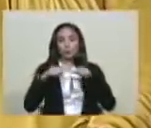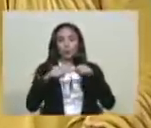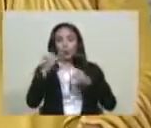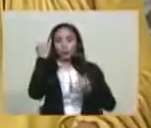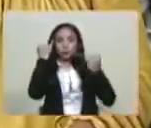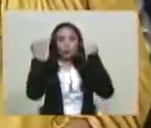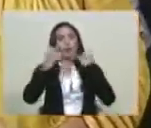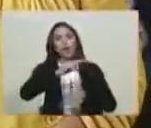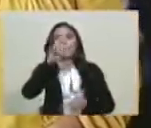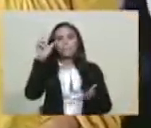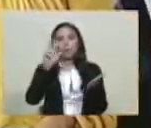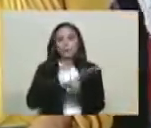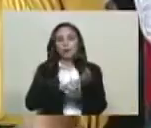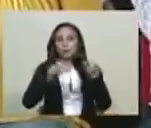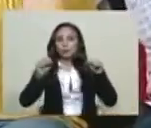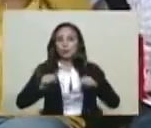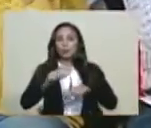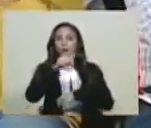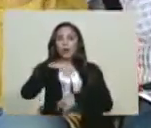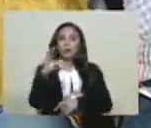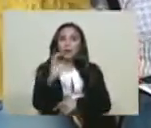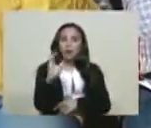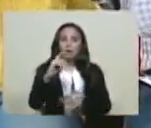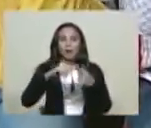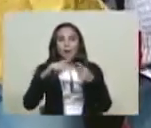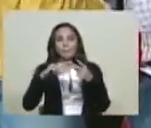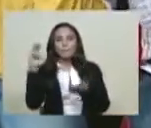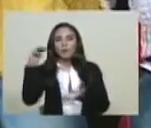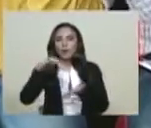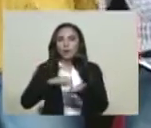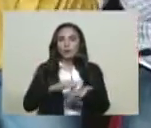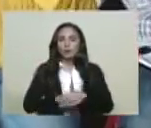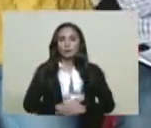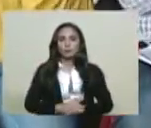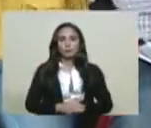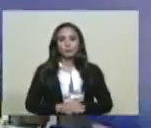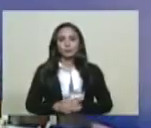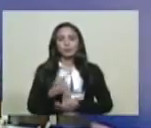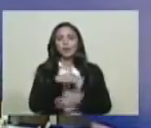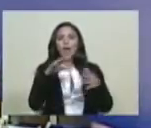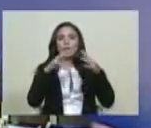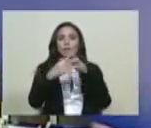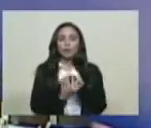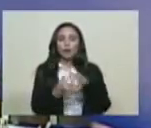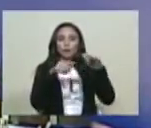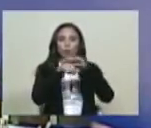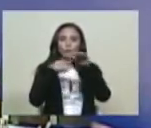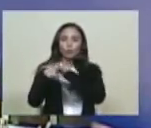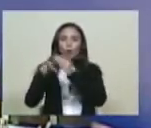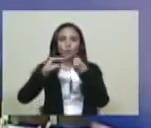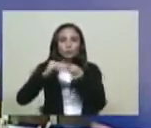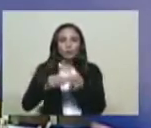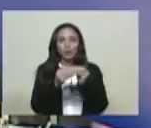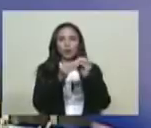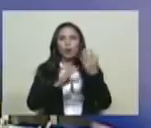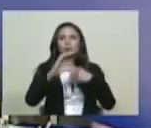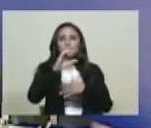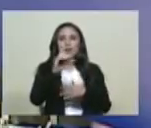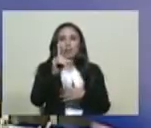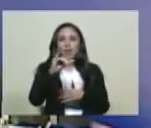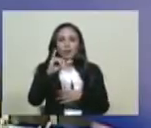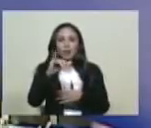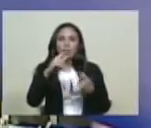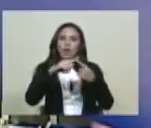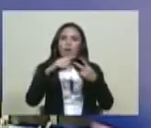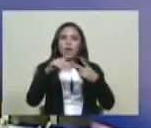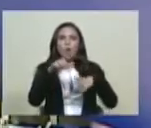la aprobación para Caracas y Miranda y el sistema Barrio Adentro para la recuperación de los CDI, los